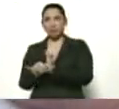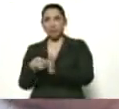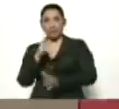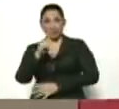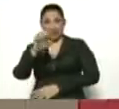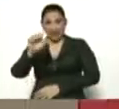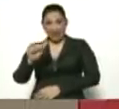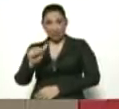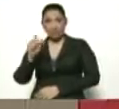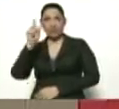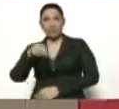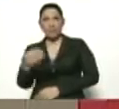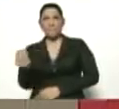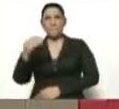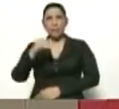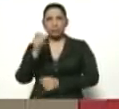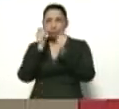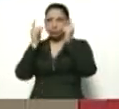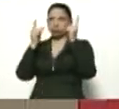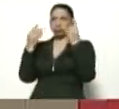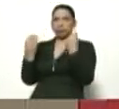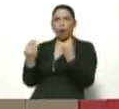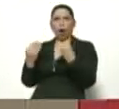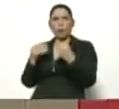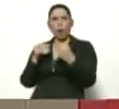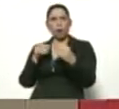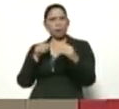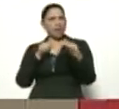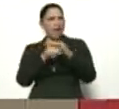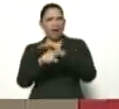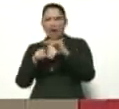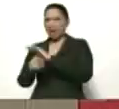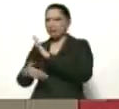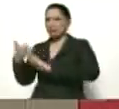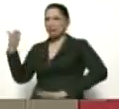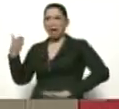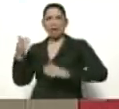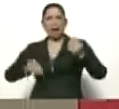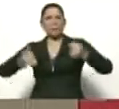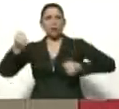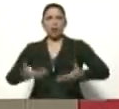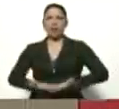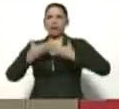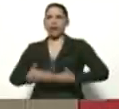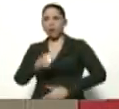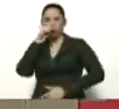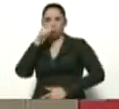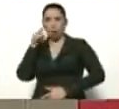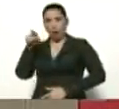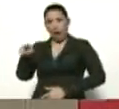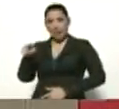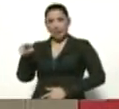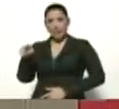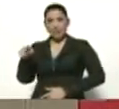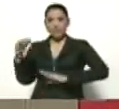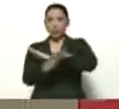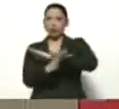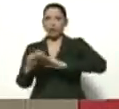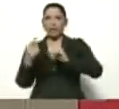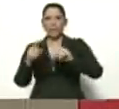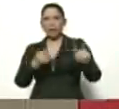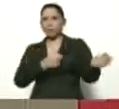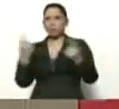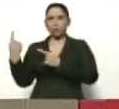con el mayor desparpajo como entran y salen camiones cargados de drogas de general península de la guajira para salir luego alguno de los puertos